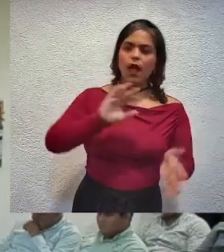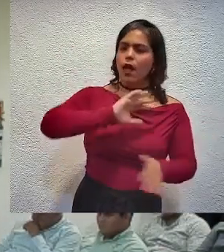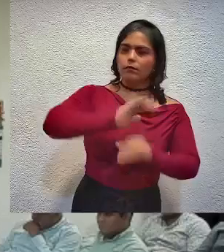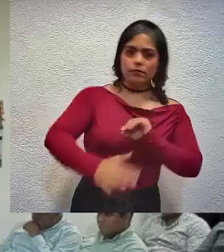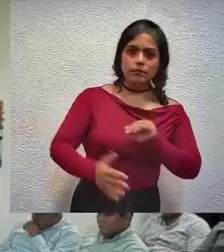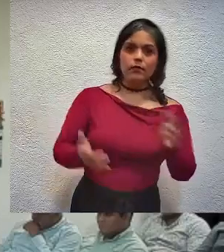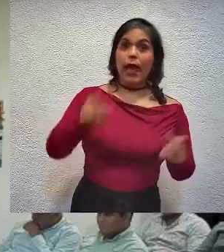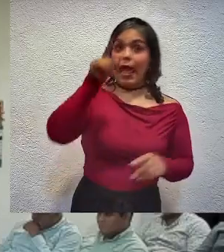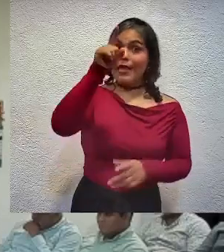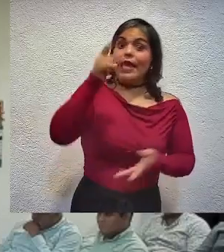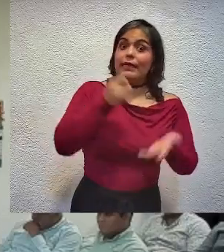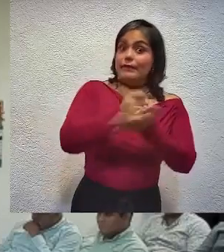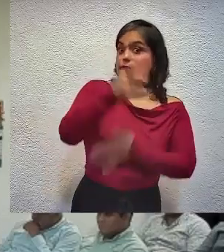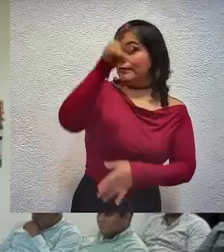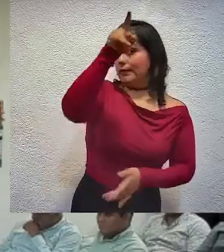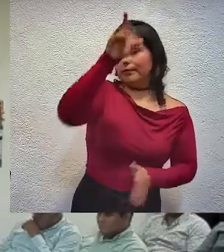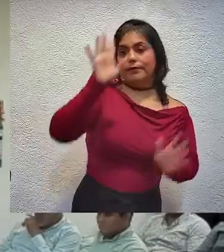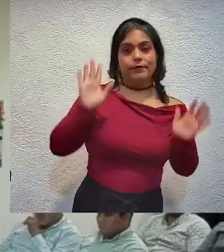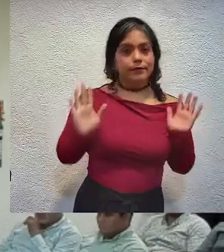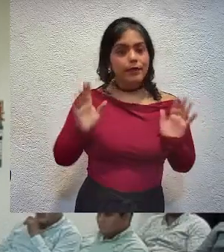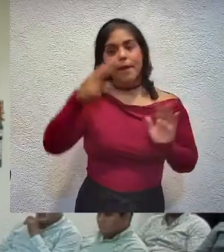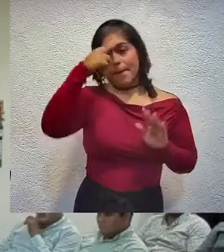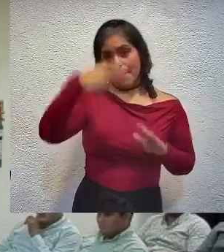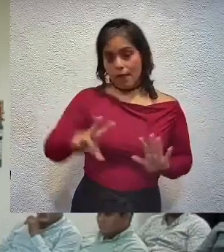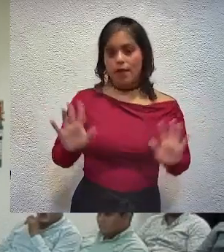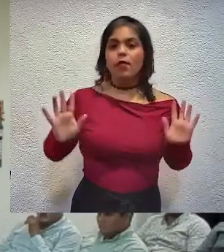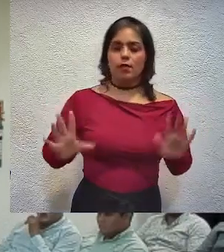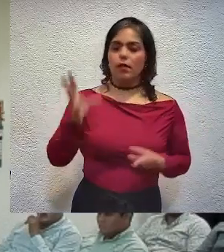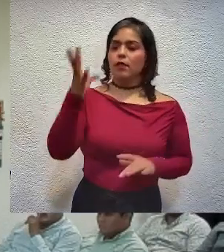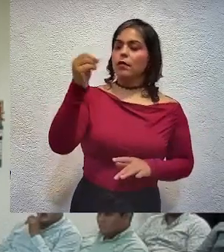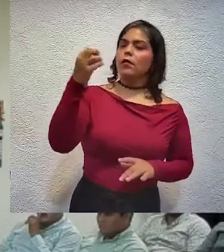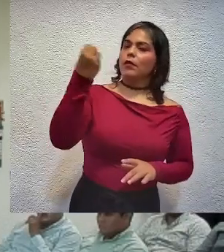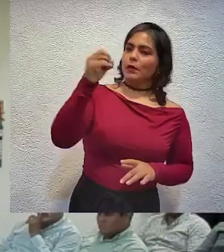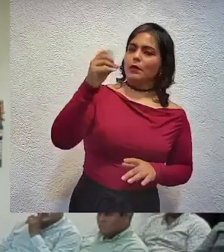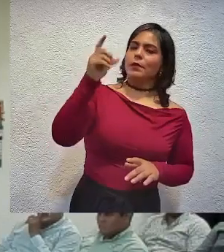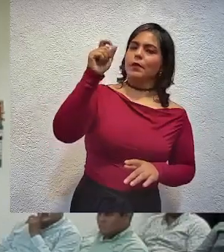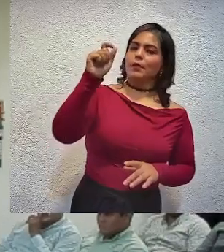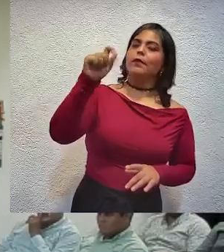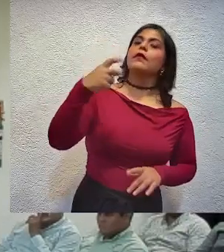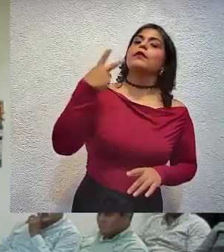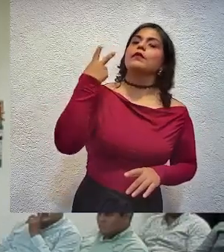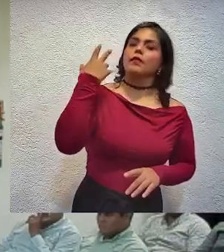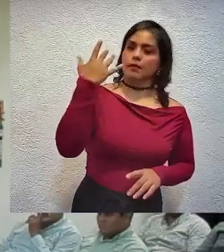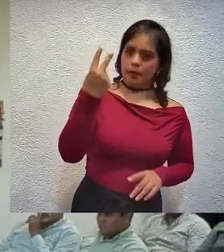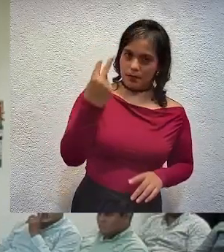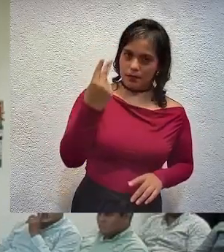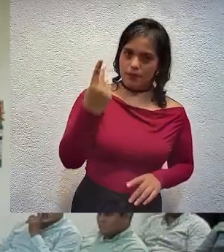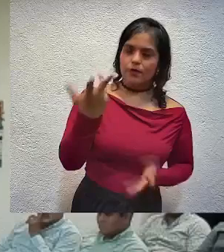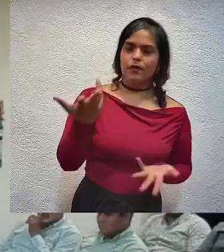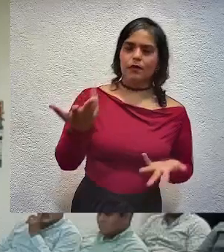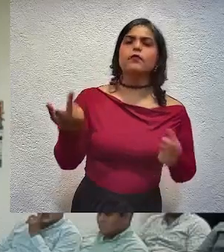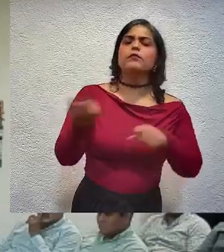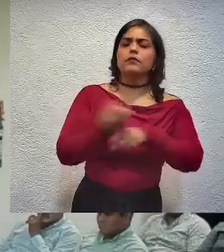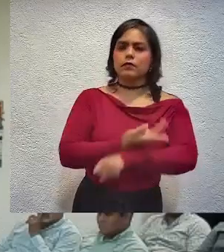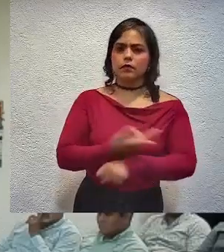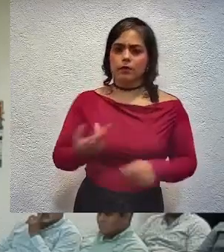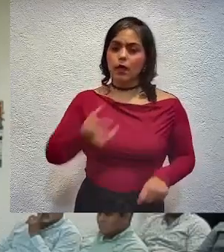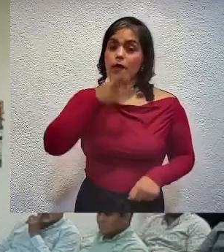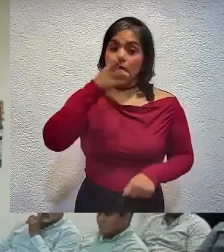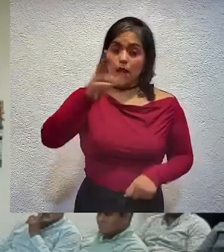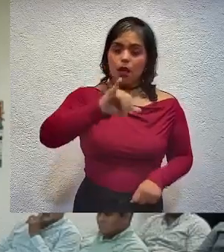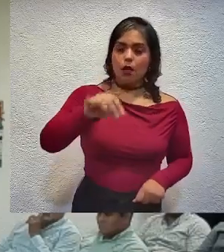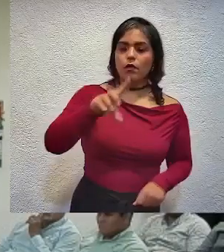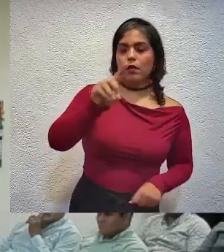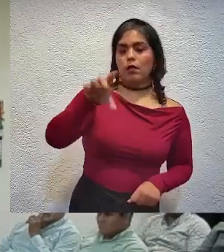proyecto y lo resuelto en la sentencia incidental de 9 de octubre del 2025, se tienen por cumplidos los efectos de las resoluciones del